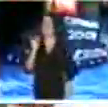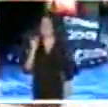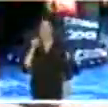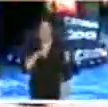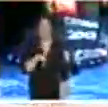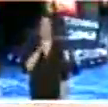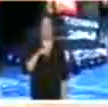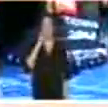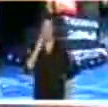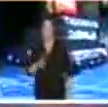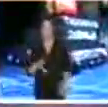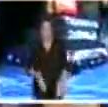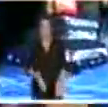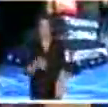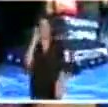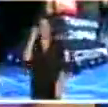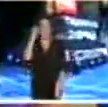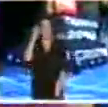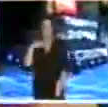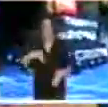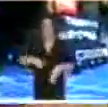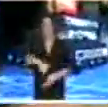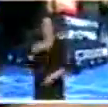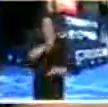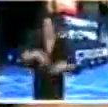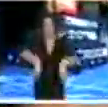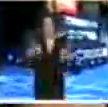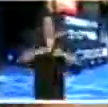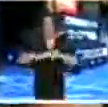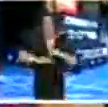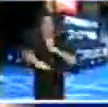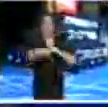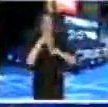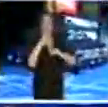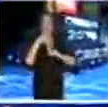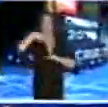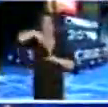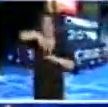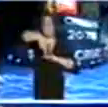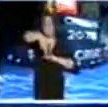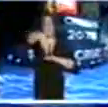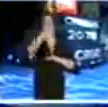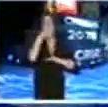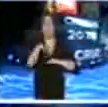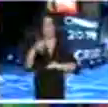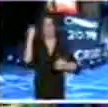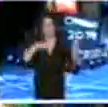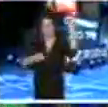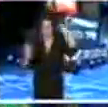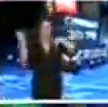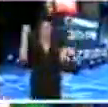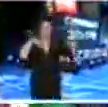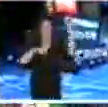Allí verás por la alfombra roja pasear a mucho actor